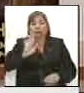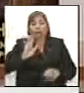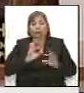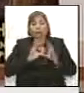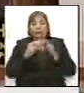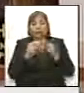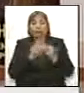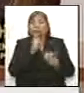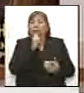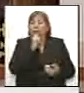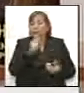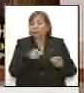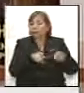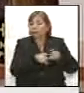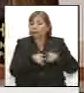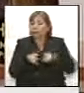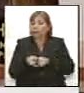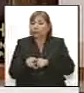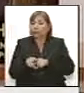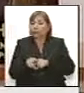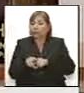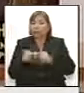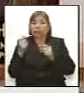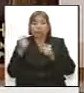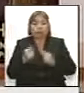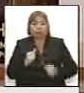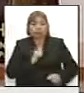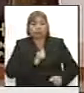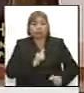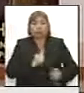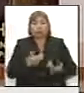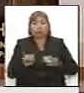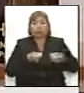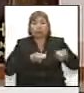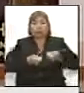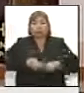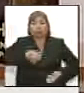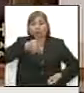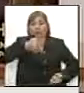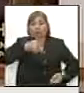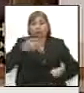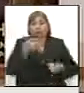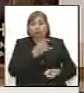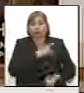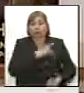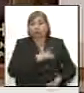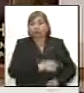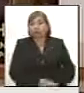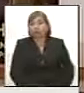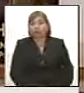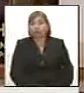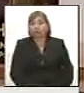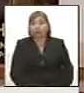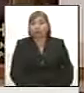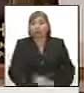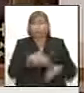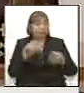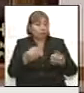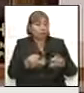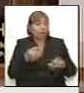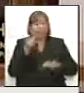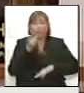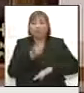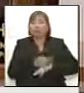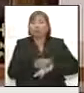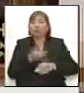que asimismo tendría la calidad de apoderado y miembro del directorio de dicha universidad. Consideramos que esta